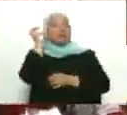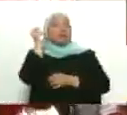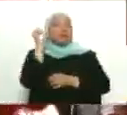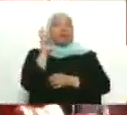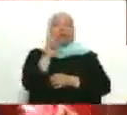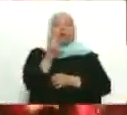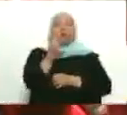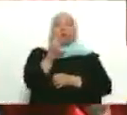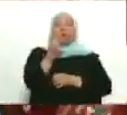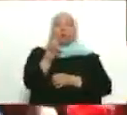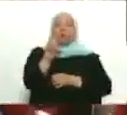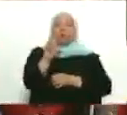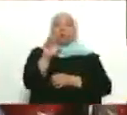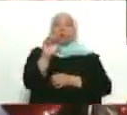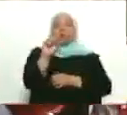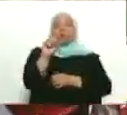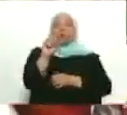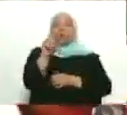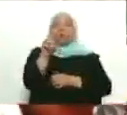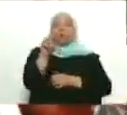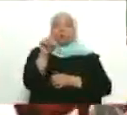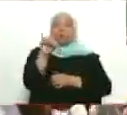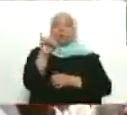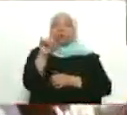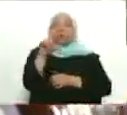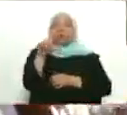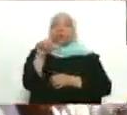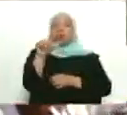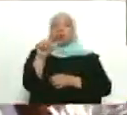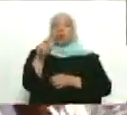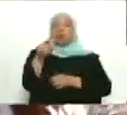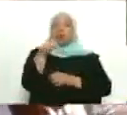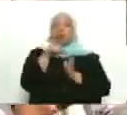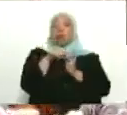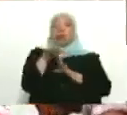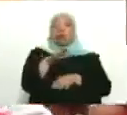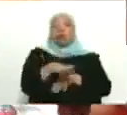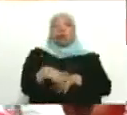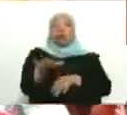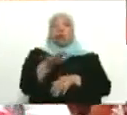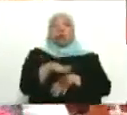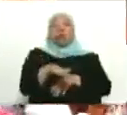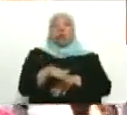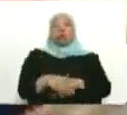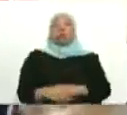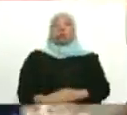Ursulina Llovera. ¿Dónde está Ursulina?